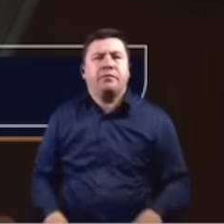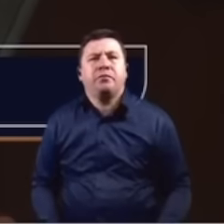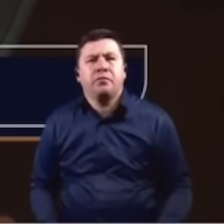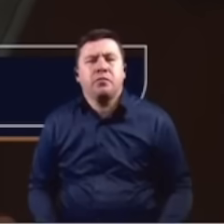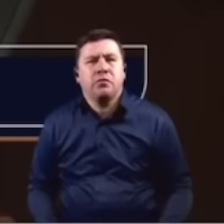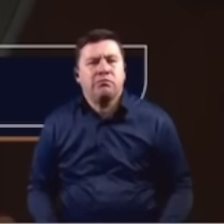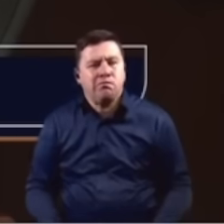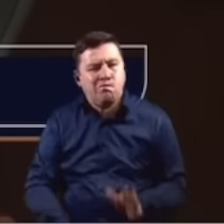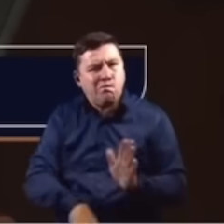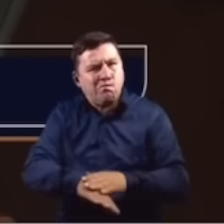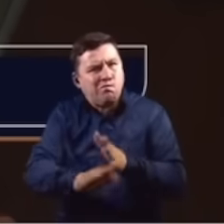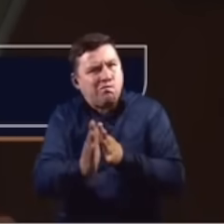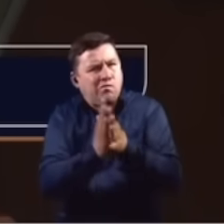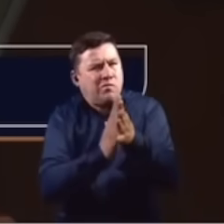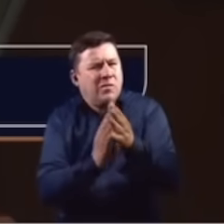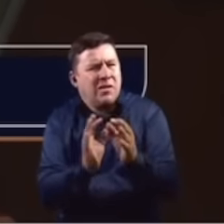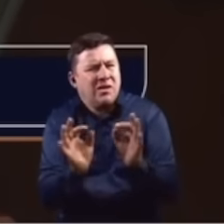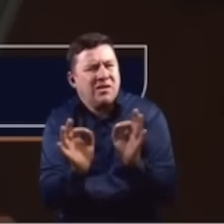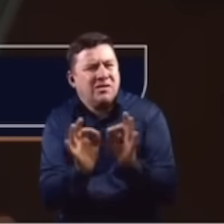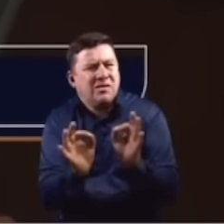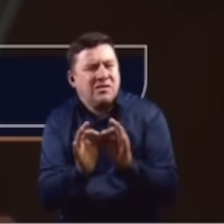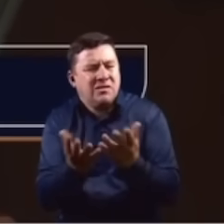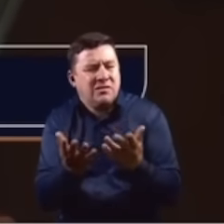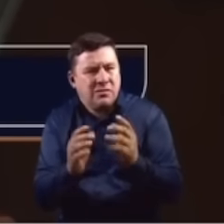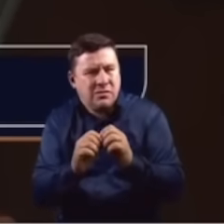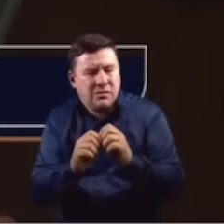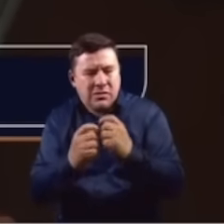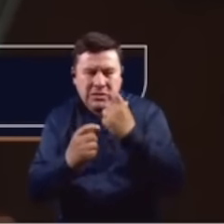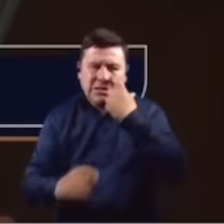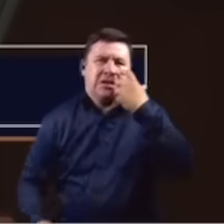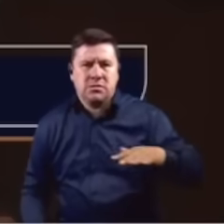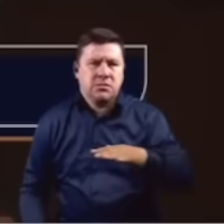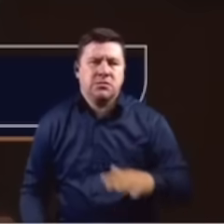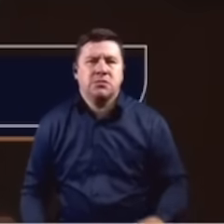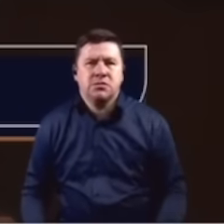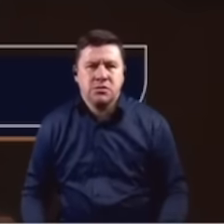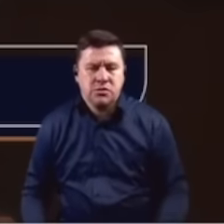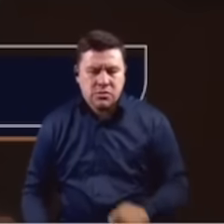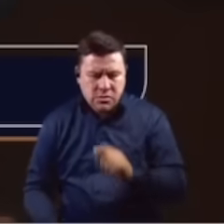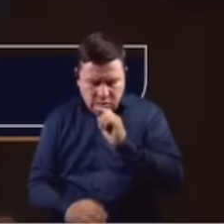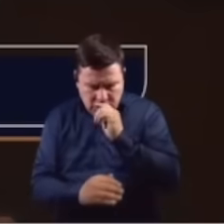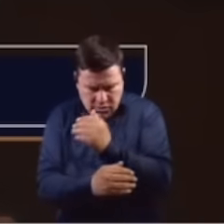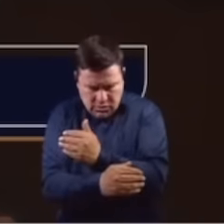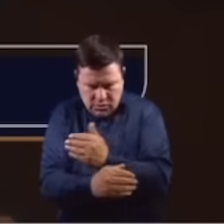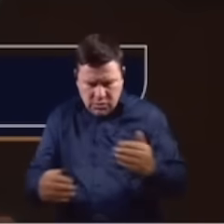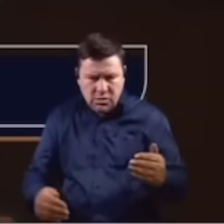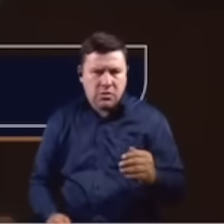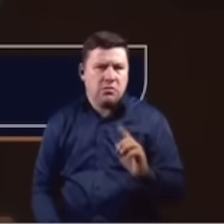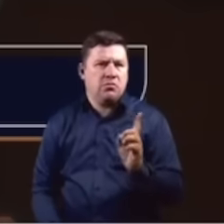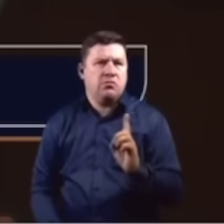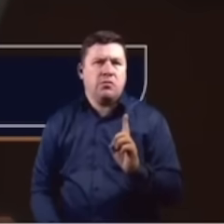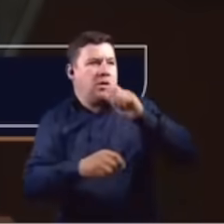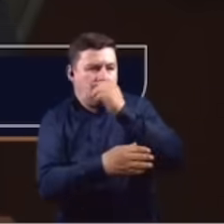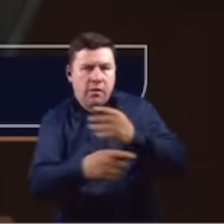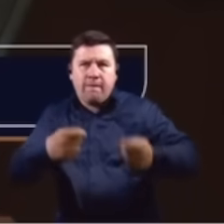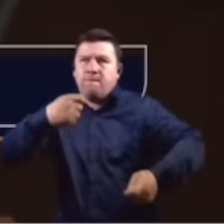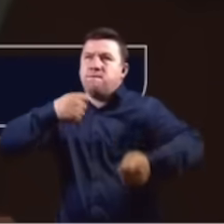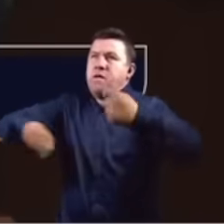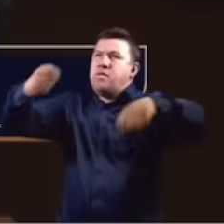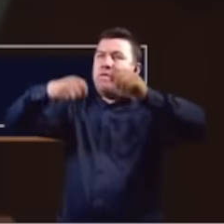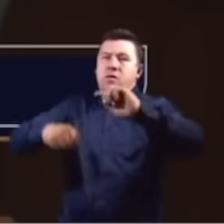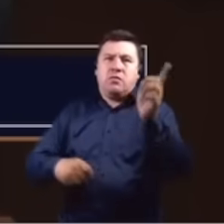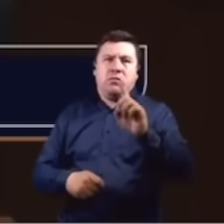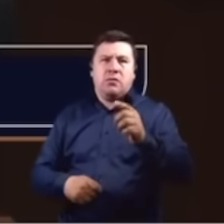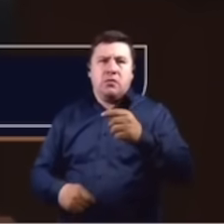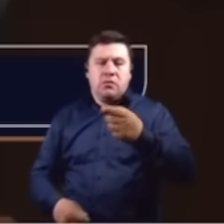de transmitir el mensaje es sencillamente impresionante. Los niños no están en venta. Los niños